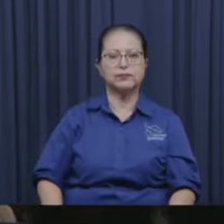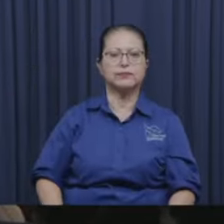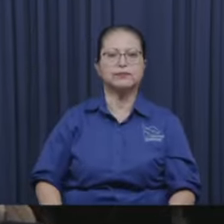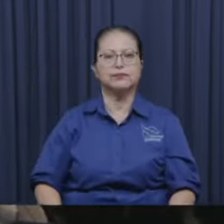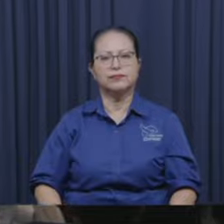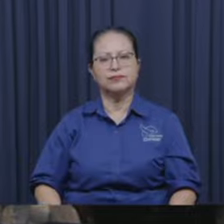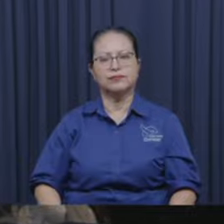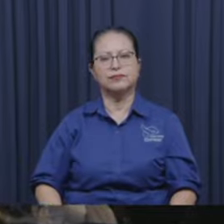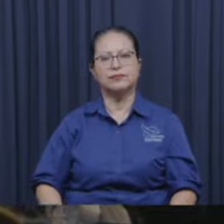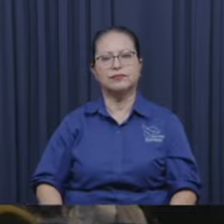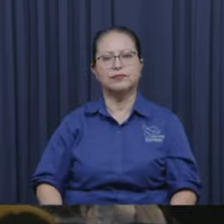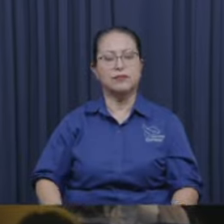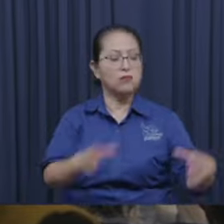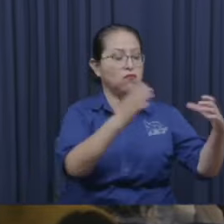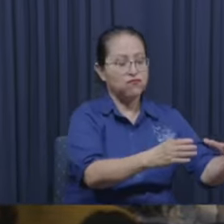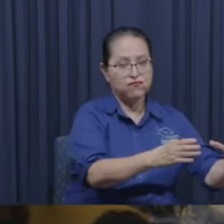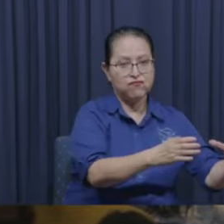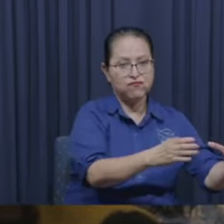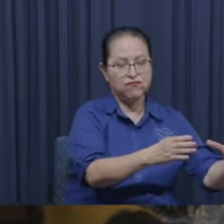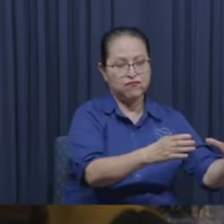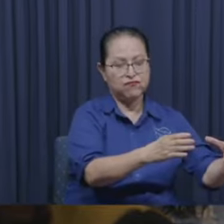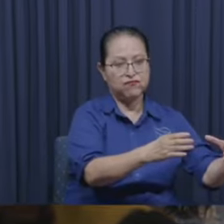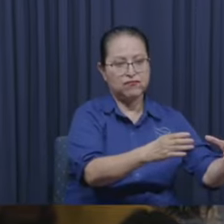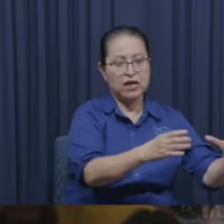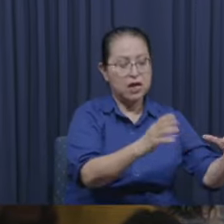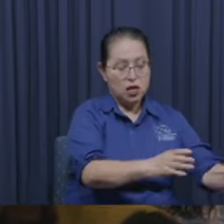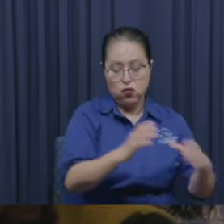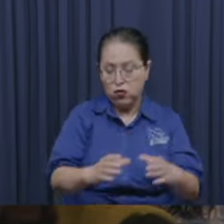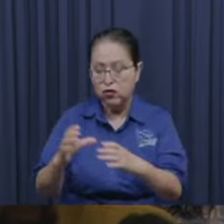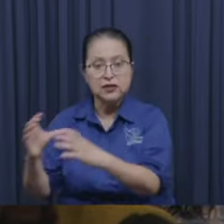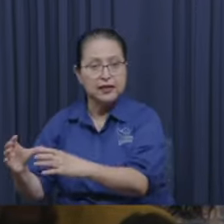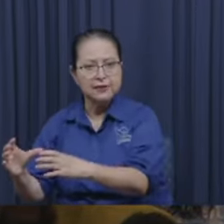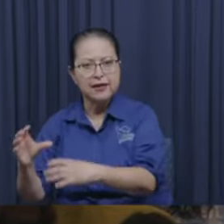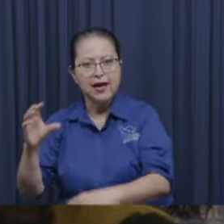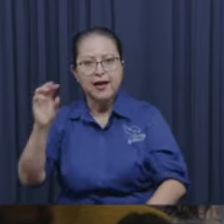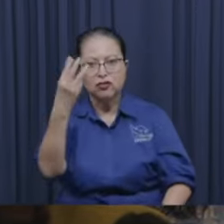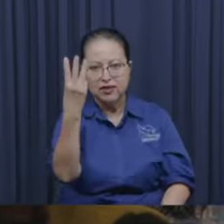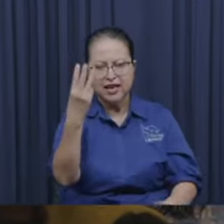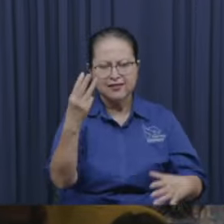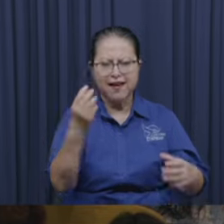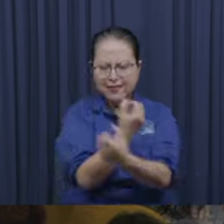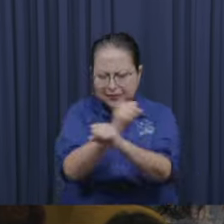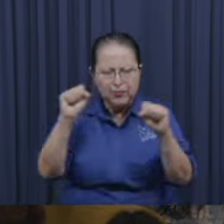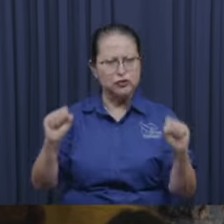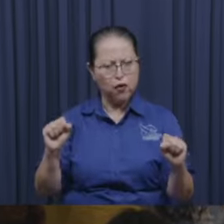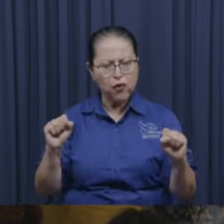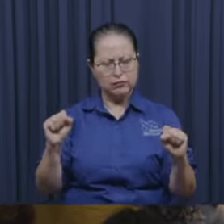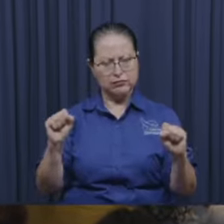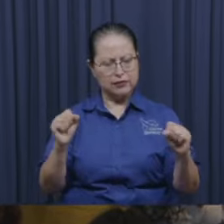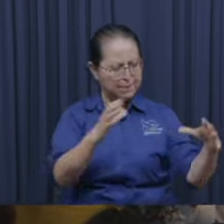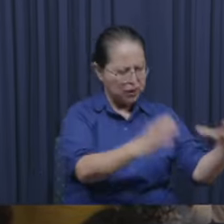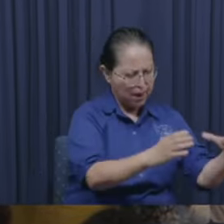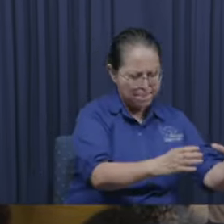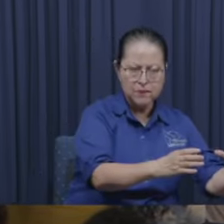Ah Primicia los tres se van a salvar primicias